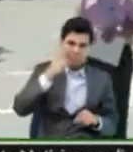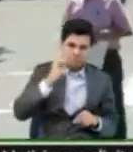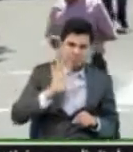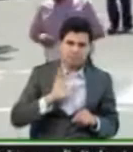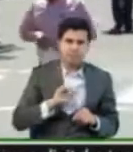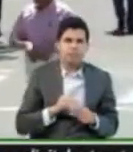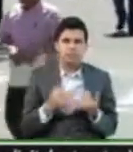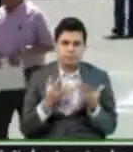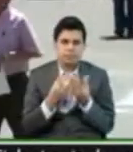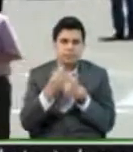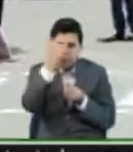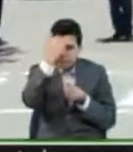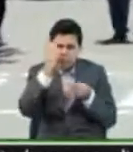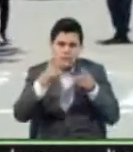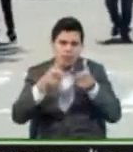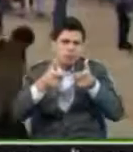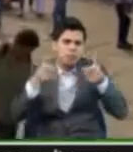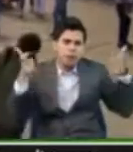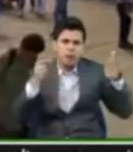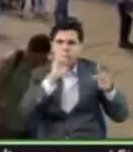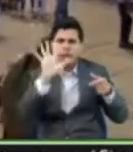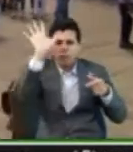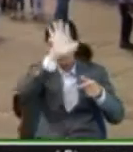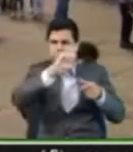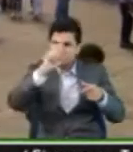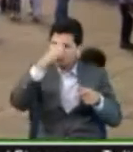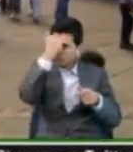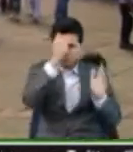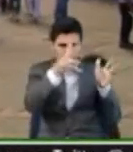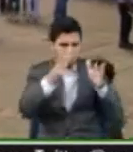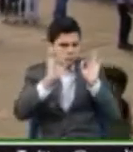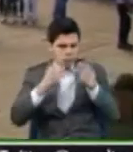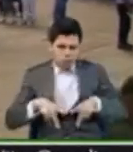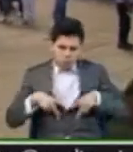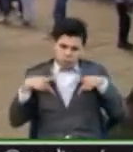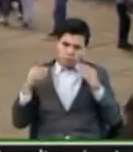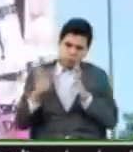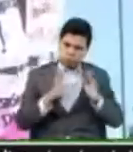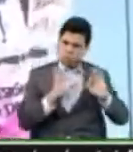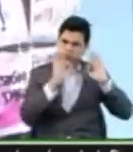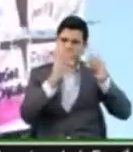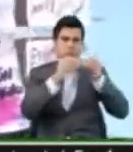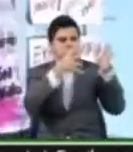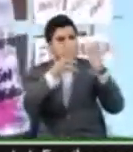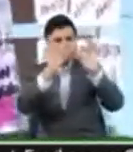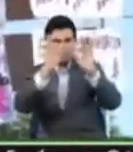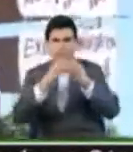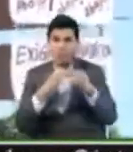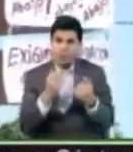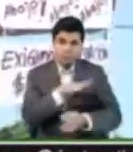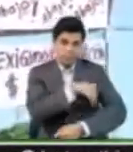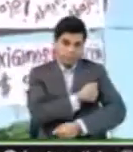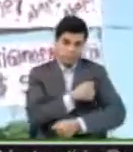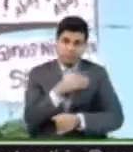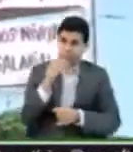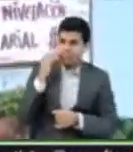educativo, que una vez más eleva el llamado nacional por un magisterio digno y por la calidad académica. La ministra en estos momentos está con una